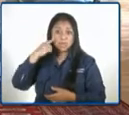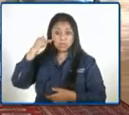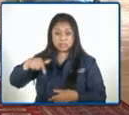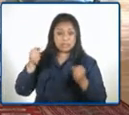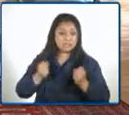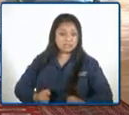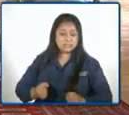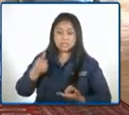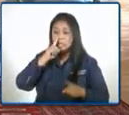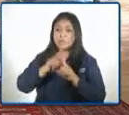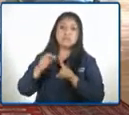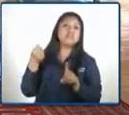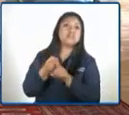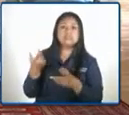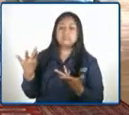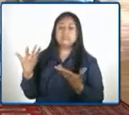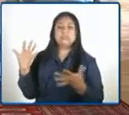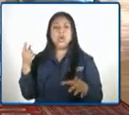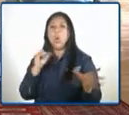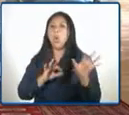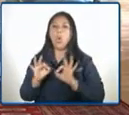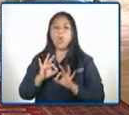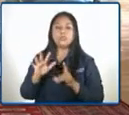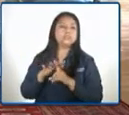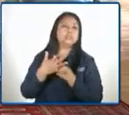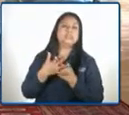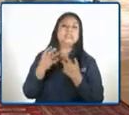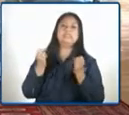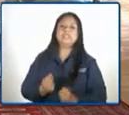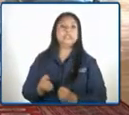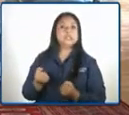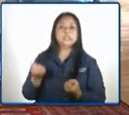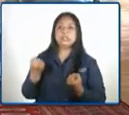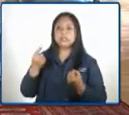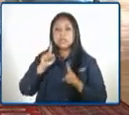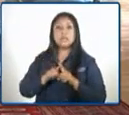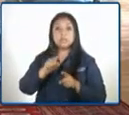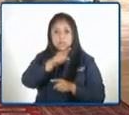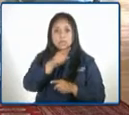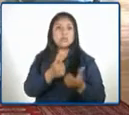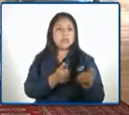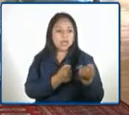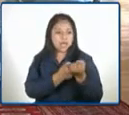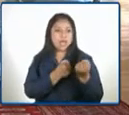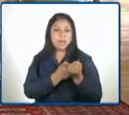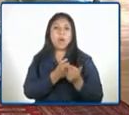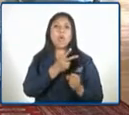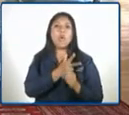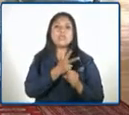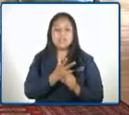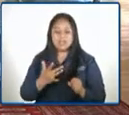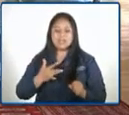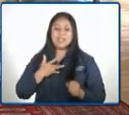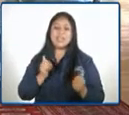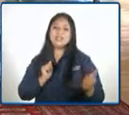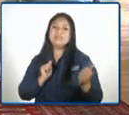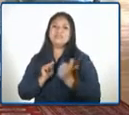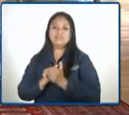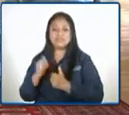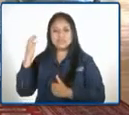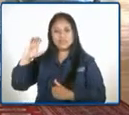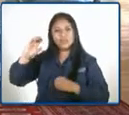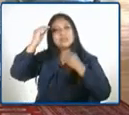desastres naturales o situaciones difíciles de orden público, también ha estado usted allí como un hermano de nuestro país.